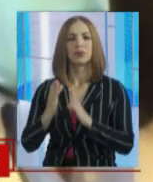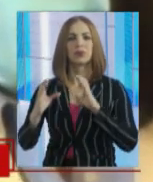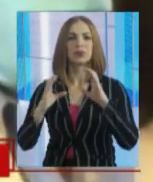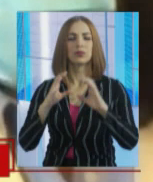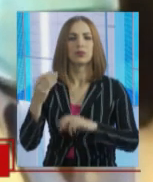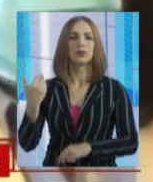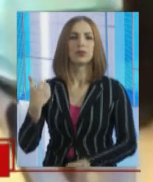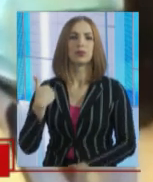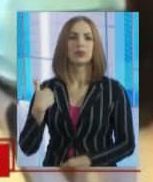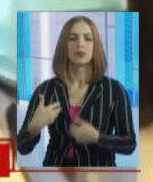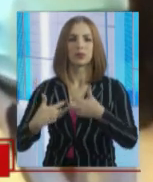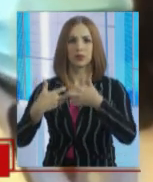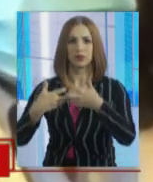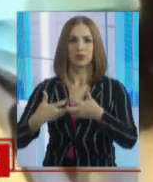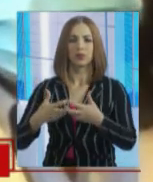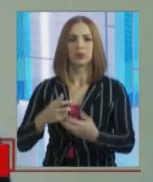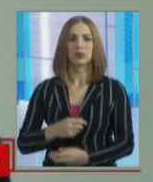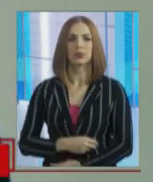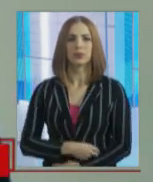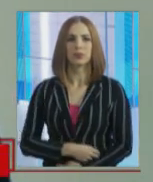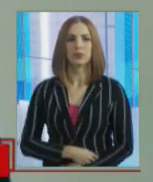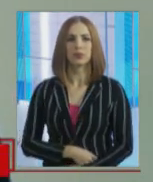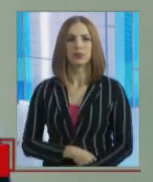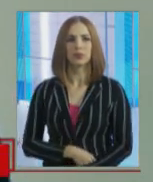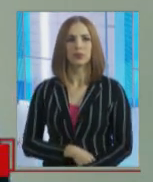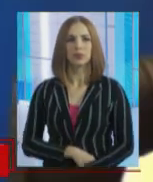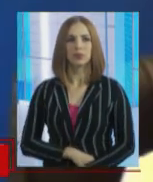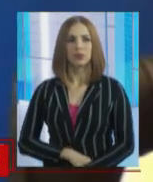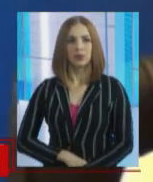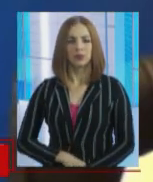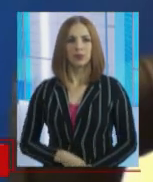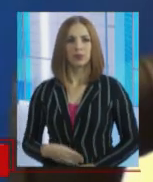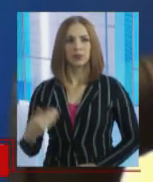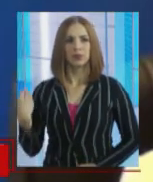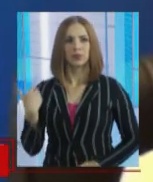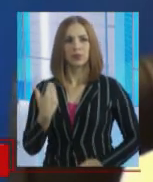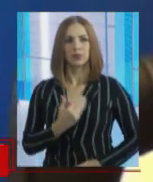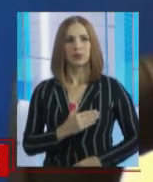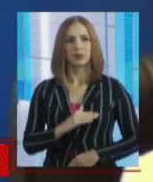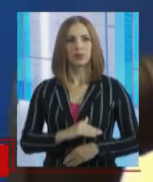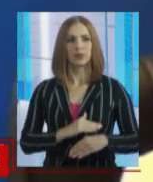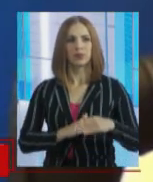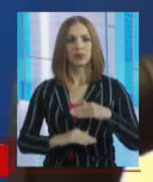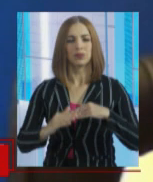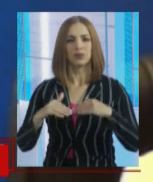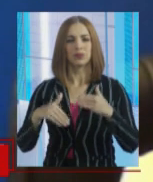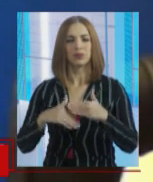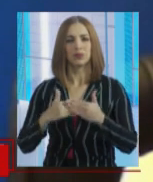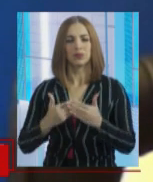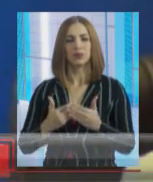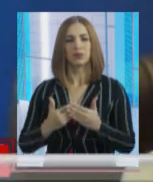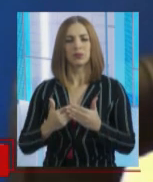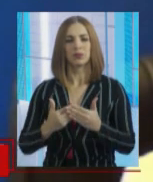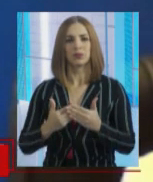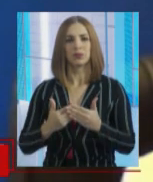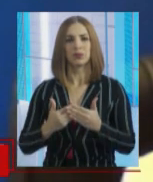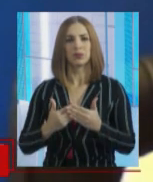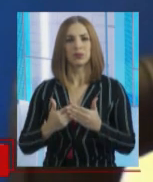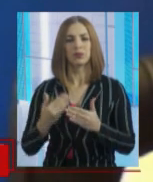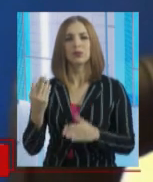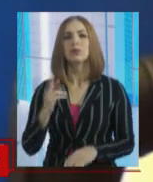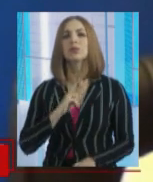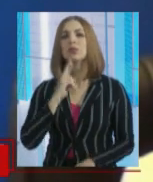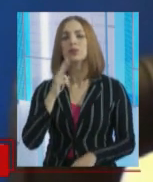tiene disponible. Estamos construyendo sobre nuestra realidad nacional y yo creo que eso es lo que da